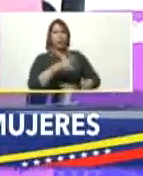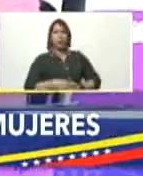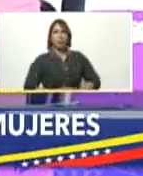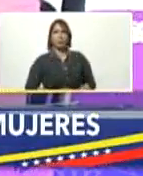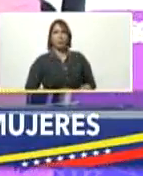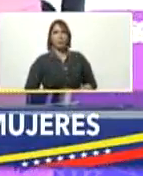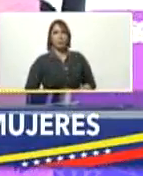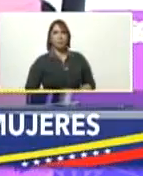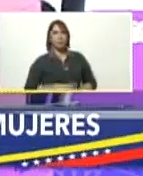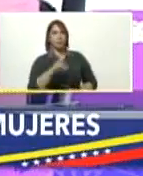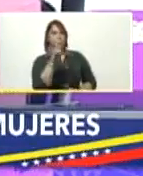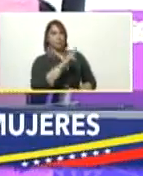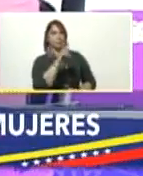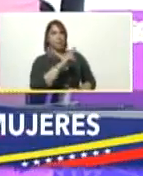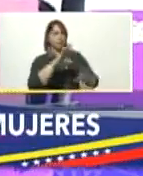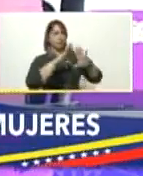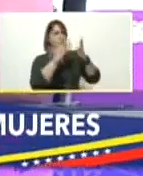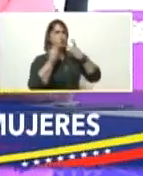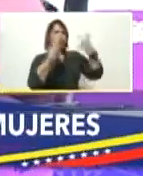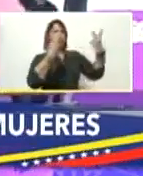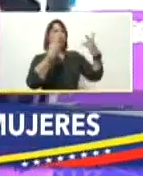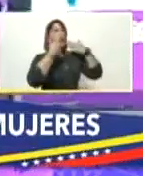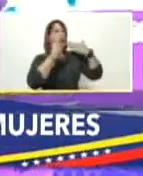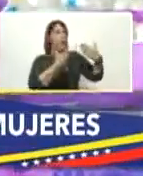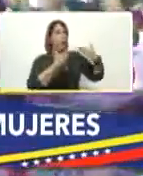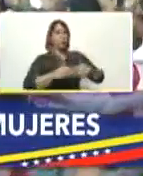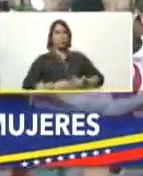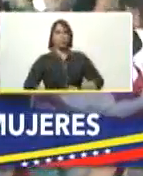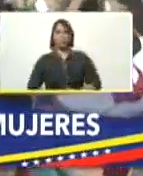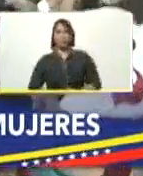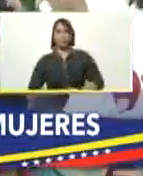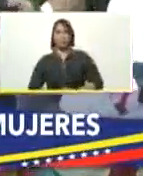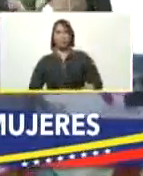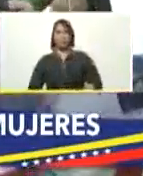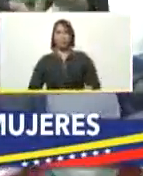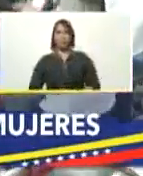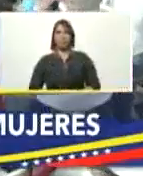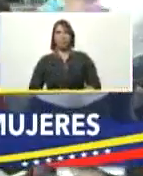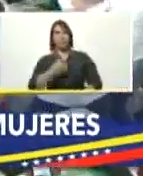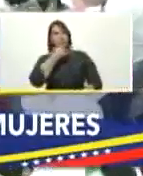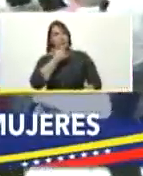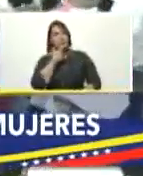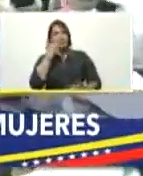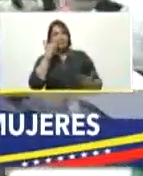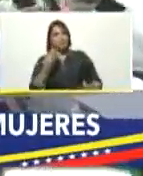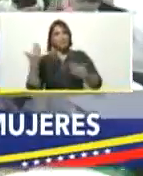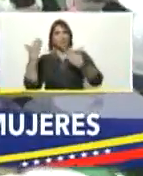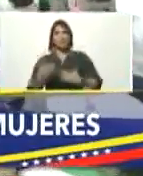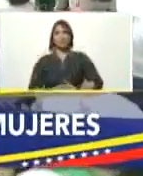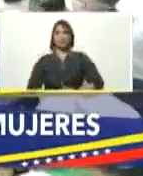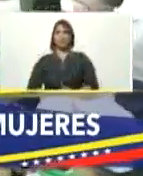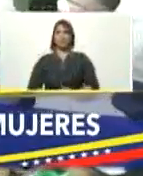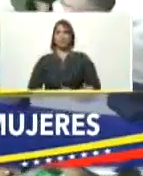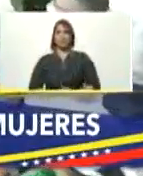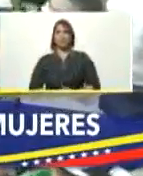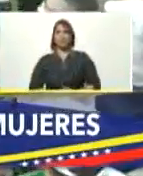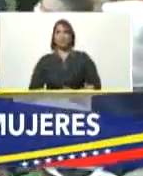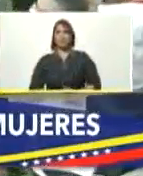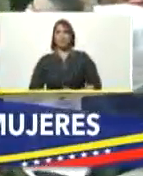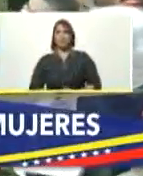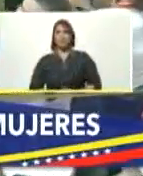de Venezuela para el mundo. Gracias. Qué bella, qué bella, qué bella.